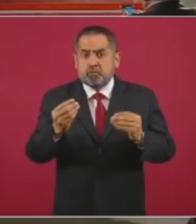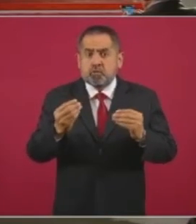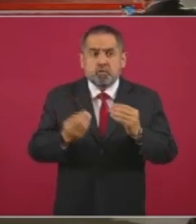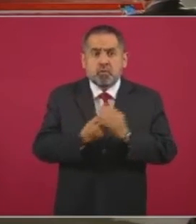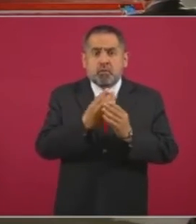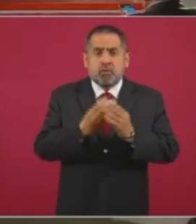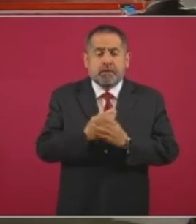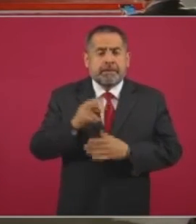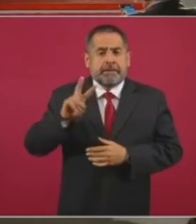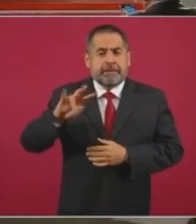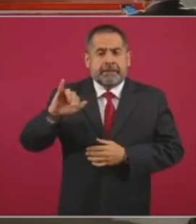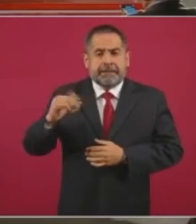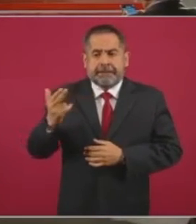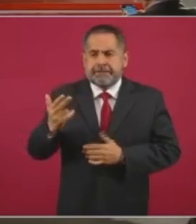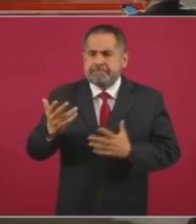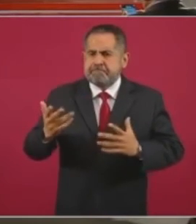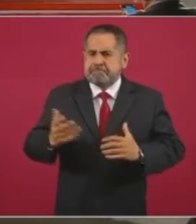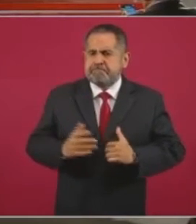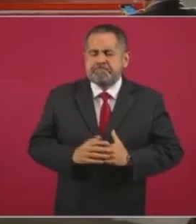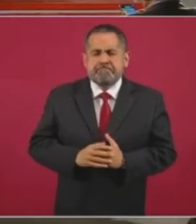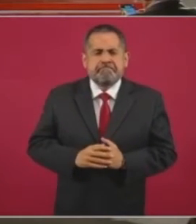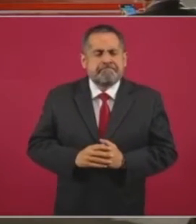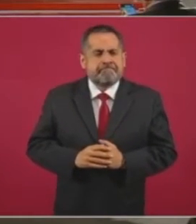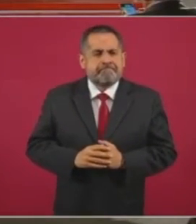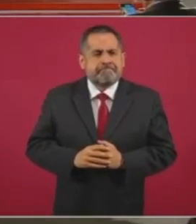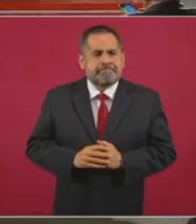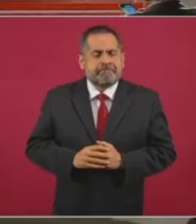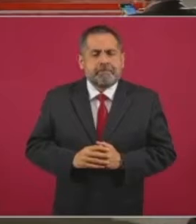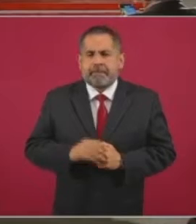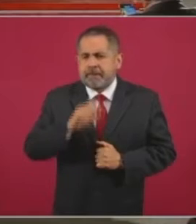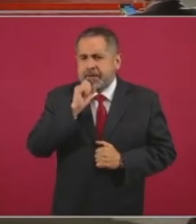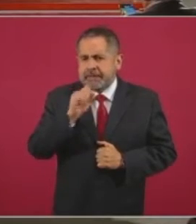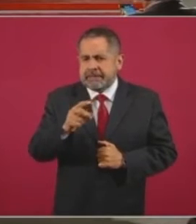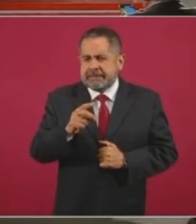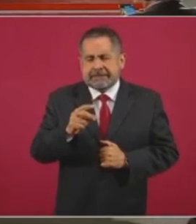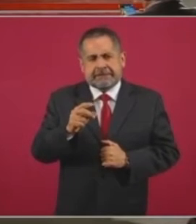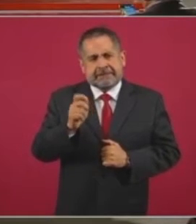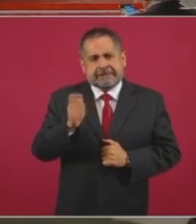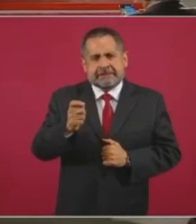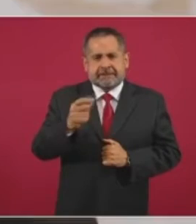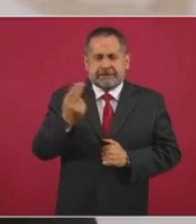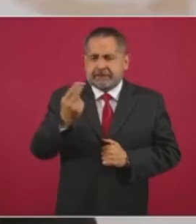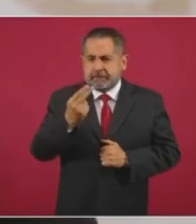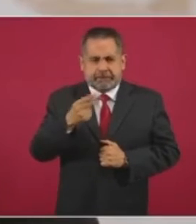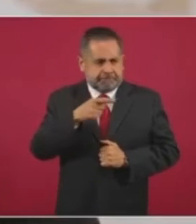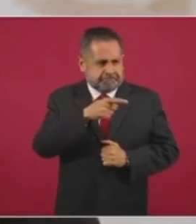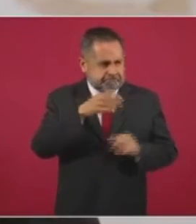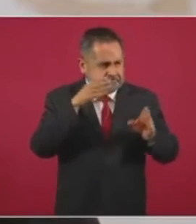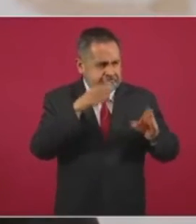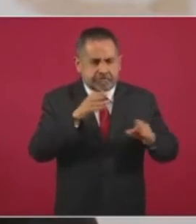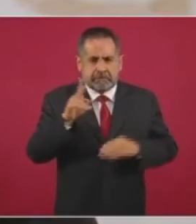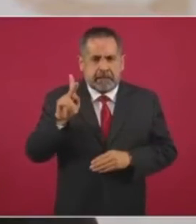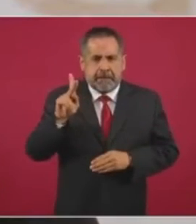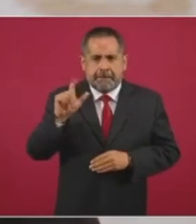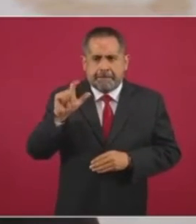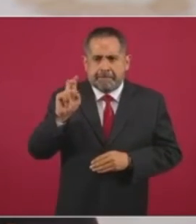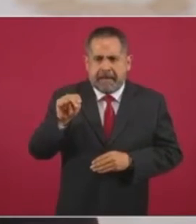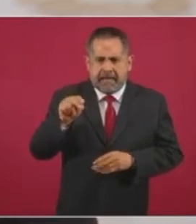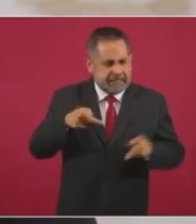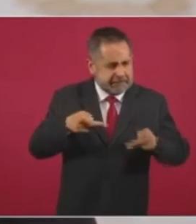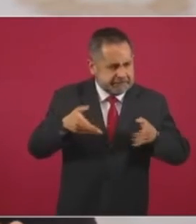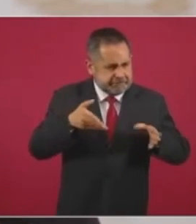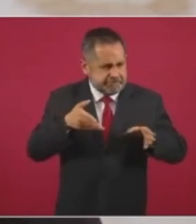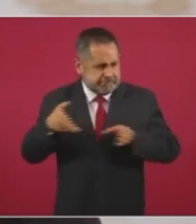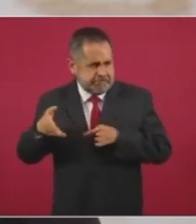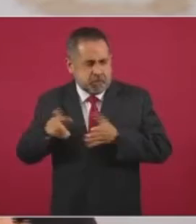Esto también nos indica que tenemos que hacer acciones que sean focalizadas, una estrategia territorial y que